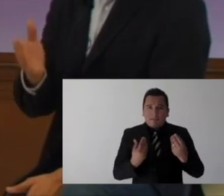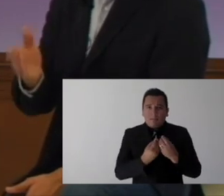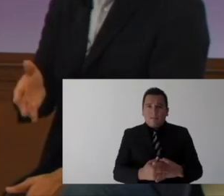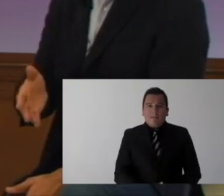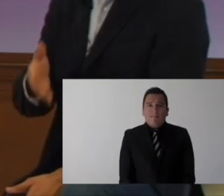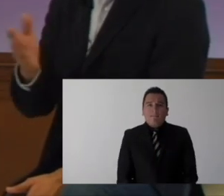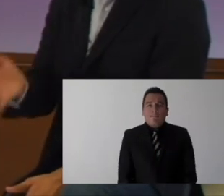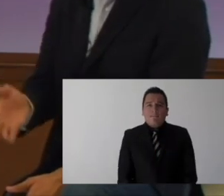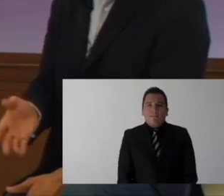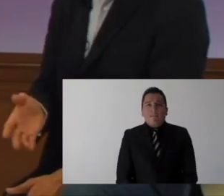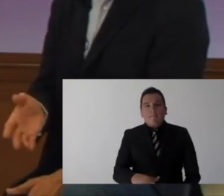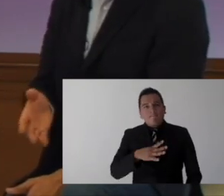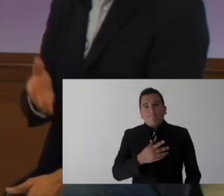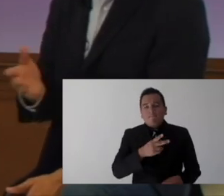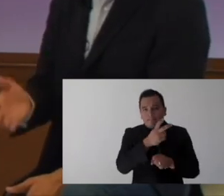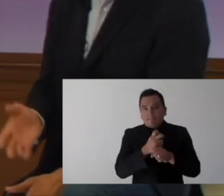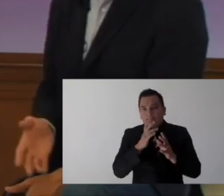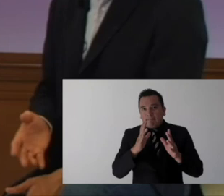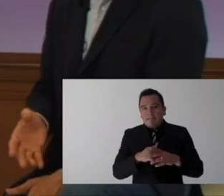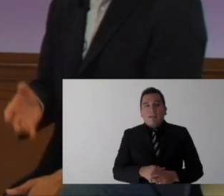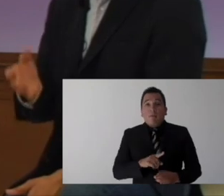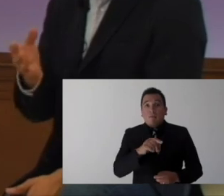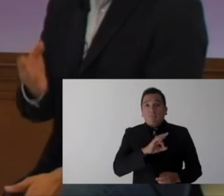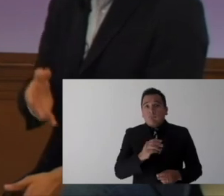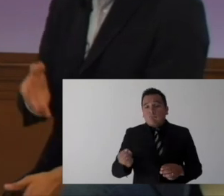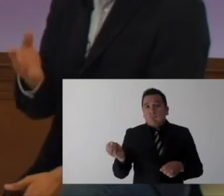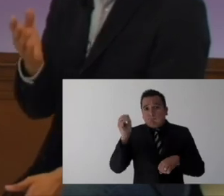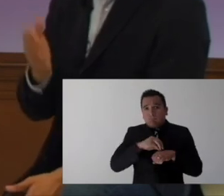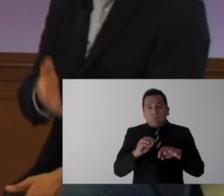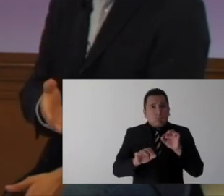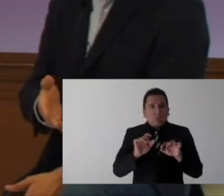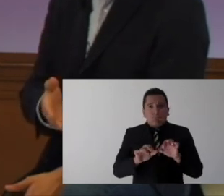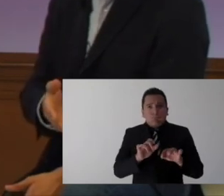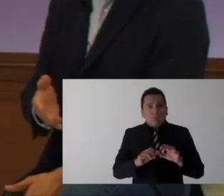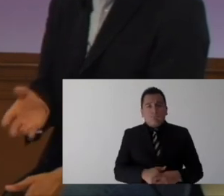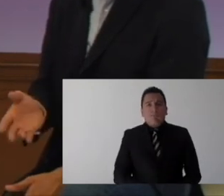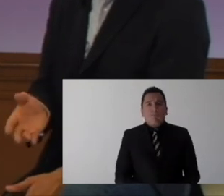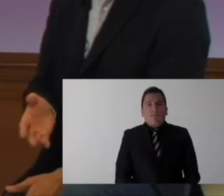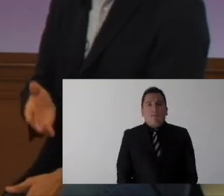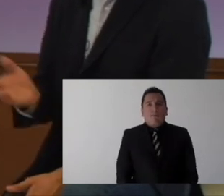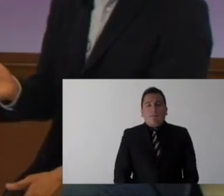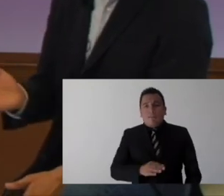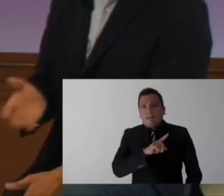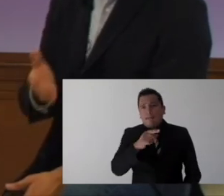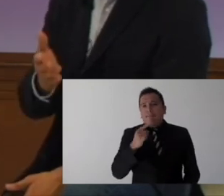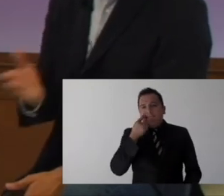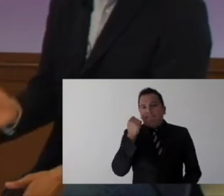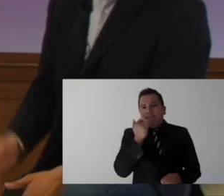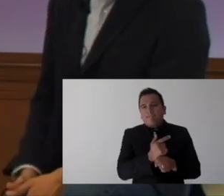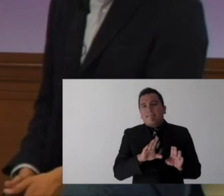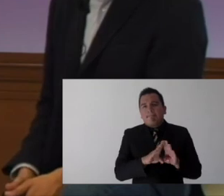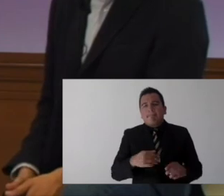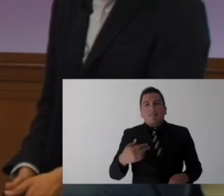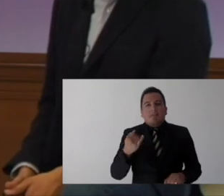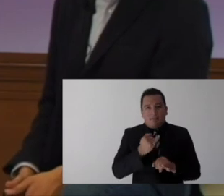convocatoria, regístrense, postulen, hay que llenar el formulario, la información está en las redes sociales del instituto, ya quedan pocos días, así es que hay que